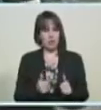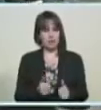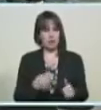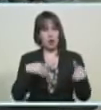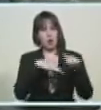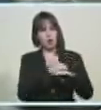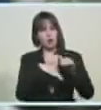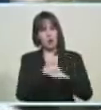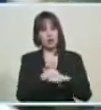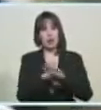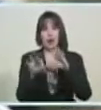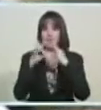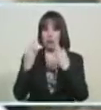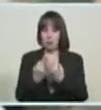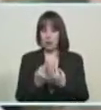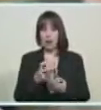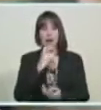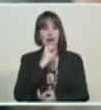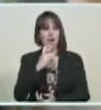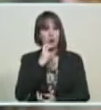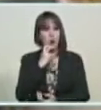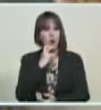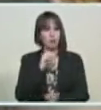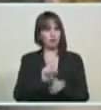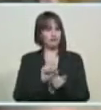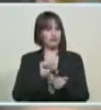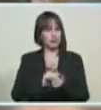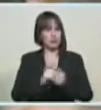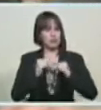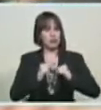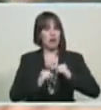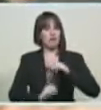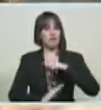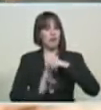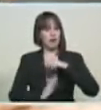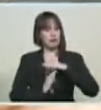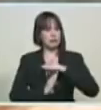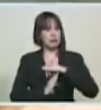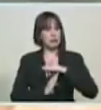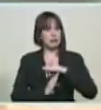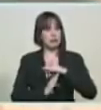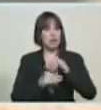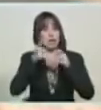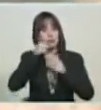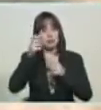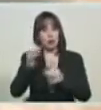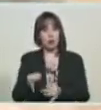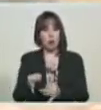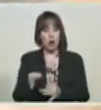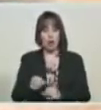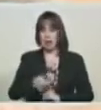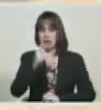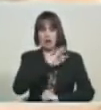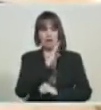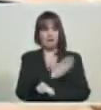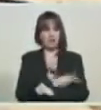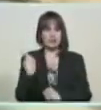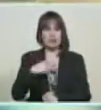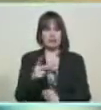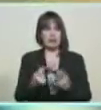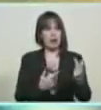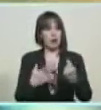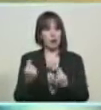familia en oro, en moneda dura y segura, más fuerza tiene la